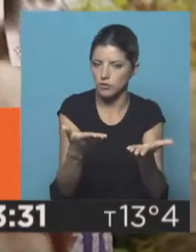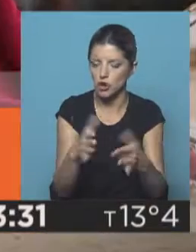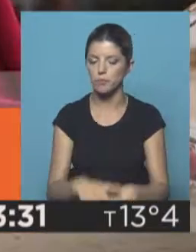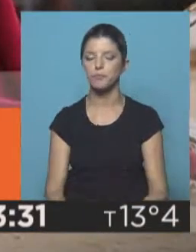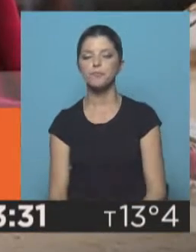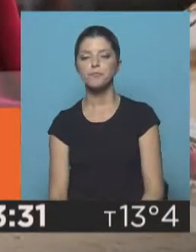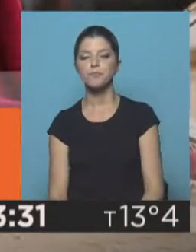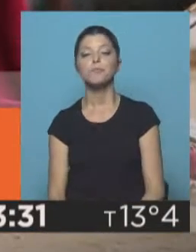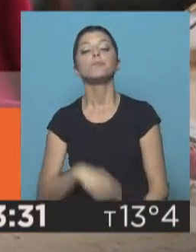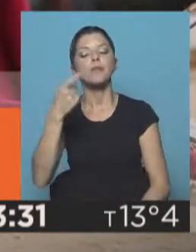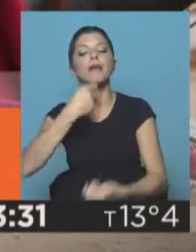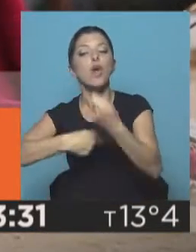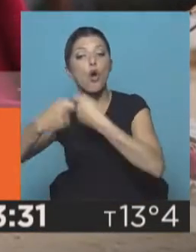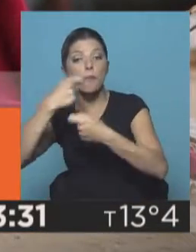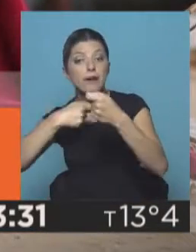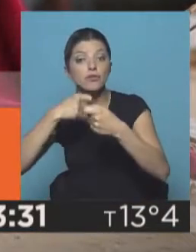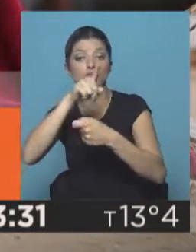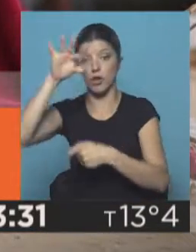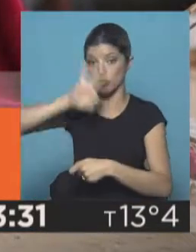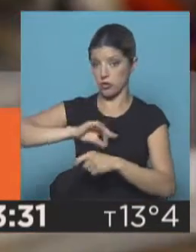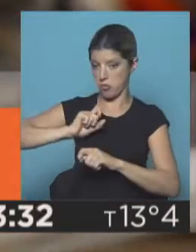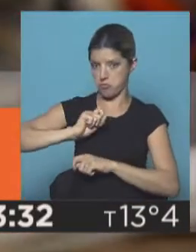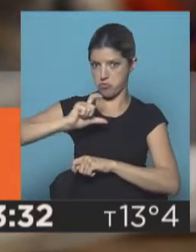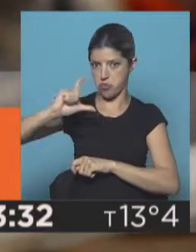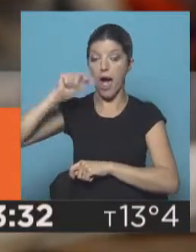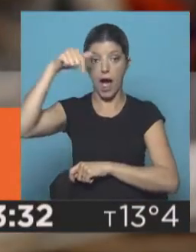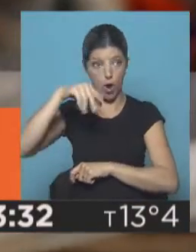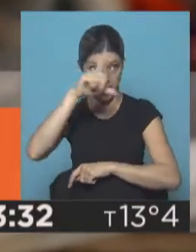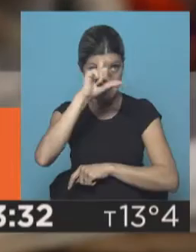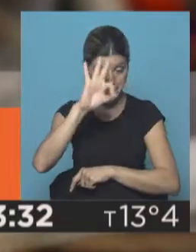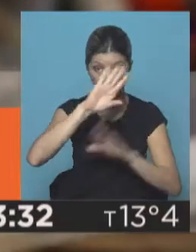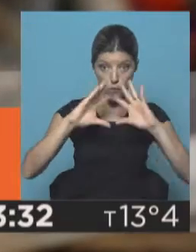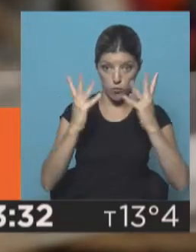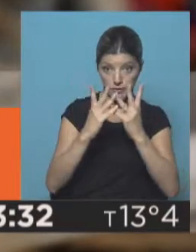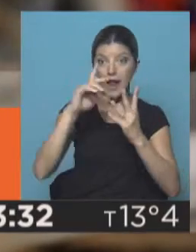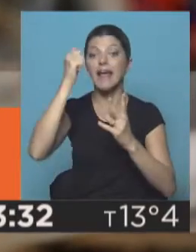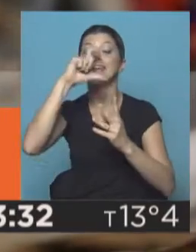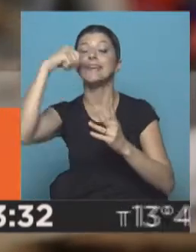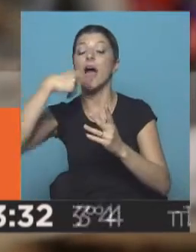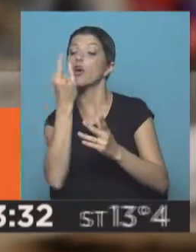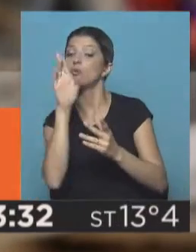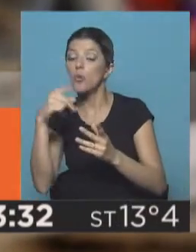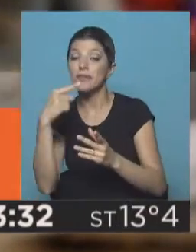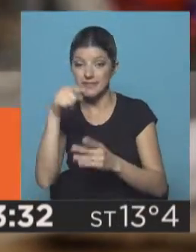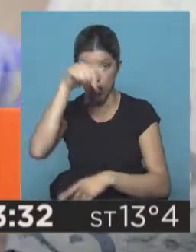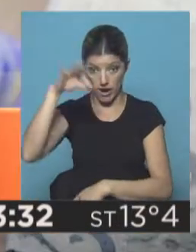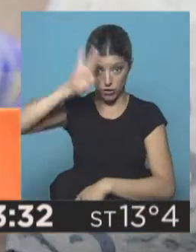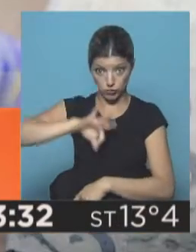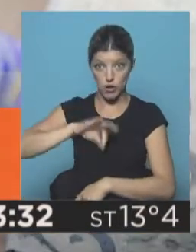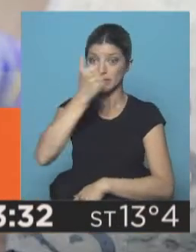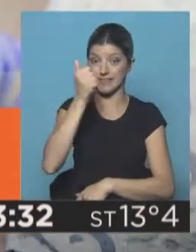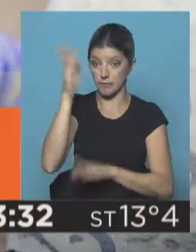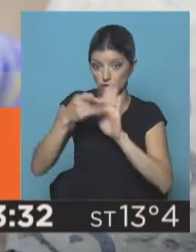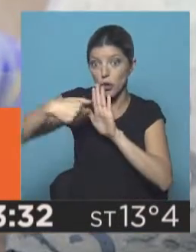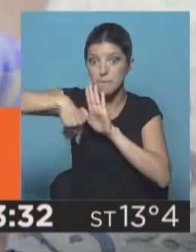con este campo ha incrementado los salarios, que según el Banco Mundial y ACNUR son un 60% mayores en esta región